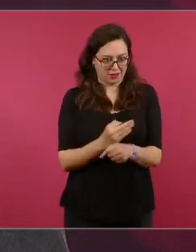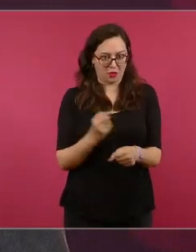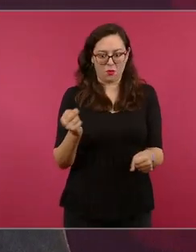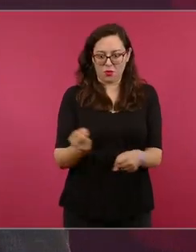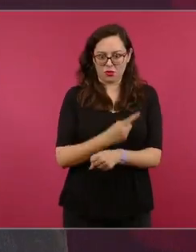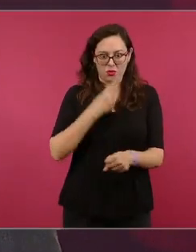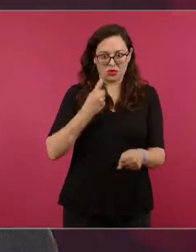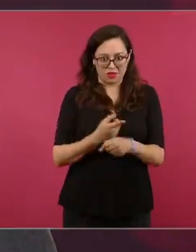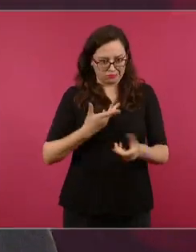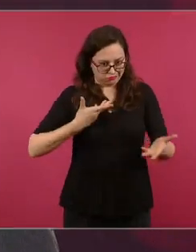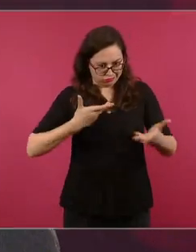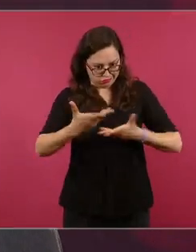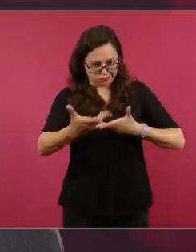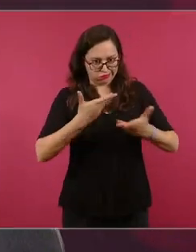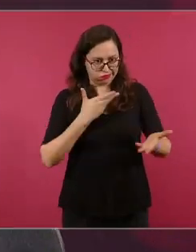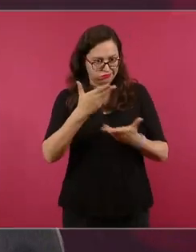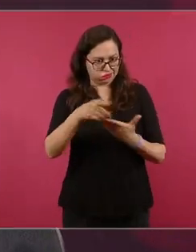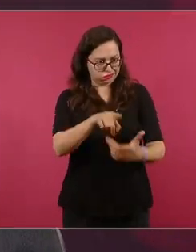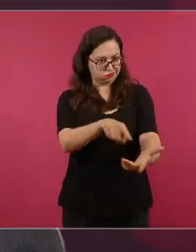porque